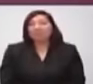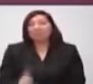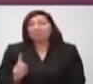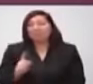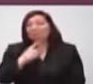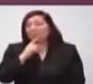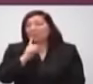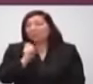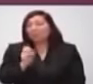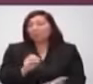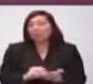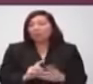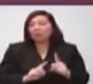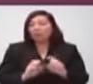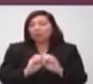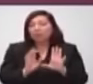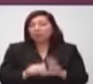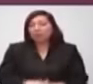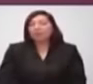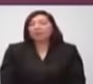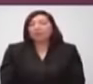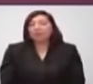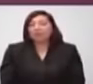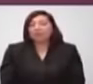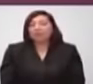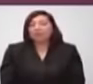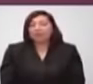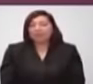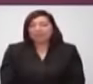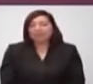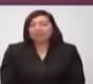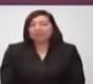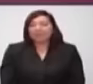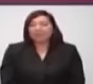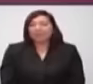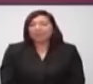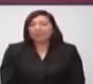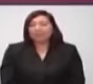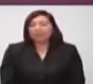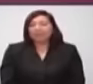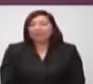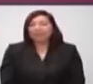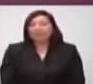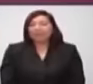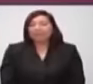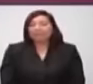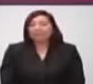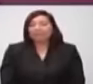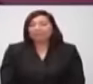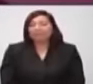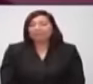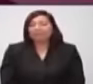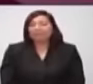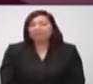para poder aclarar algún término que sea necesario y luego pasar ya a la ronda de inquietudes que tengan todos los congresistas. Pueden pasar